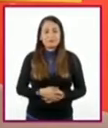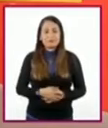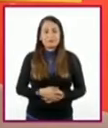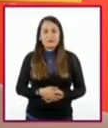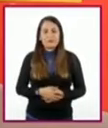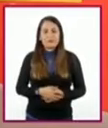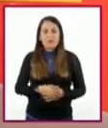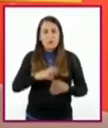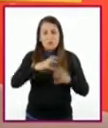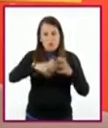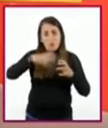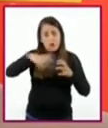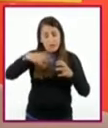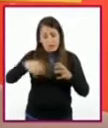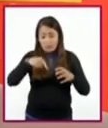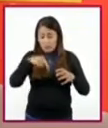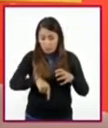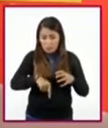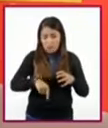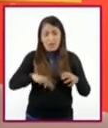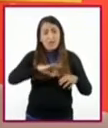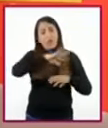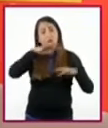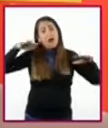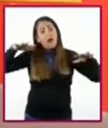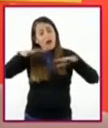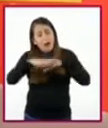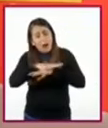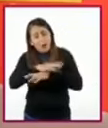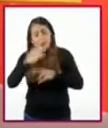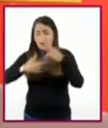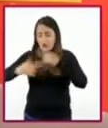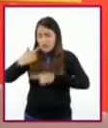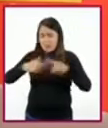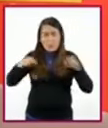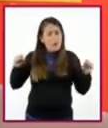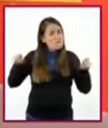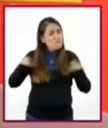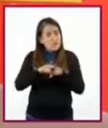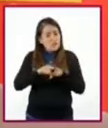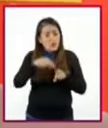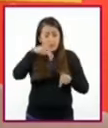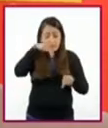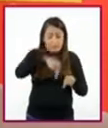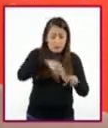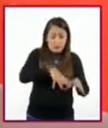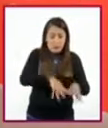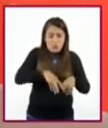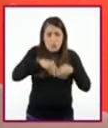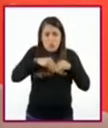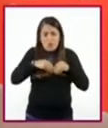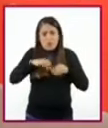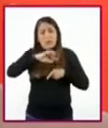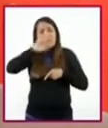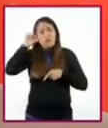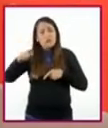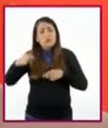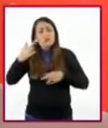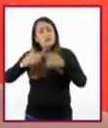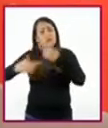moléculas eres y en moléculas te convertirás, y terminarás devolviendo el nitrógeno al suelo o al aire que